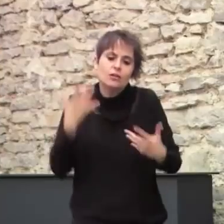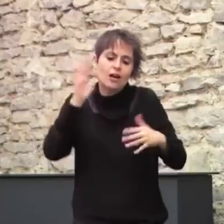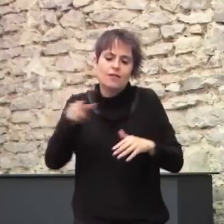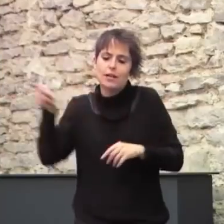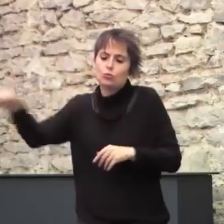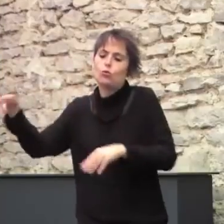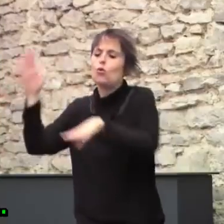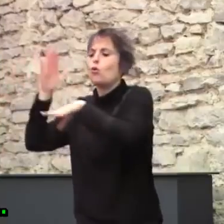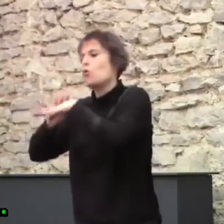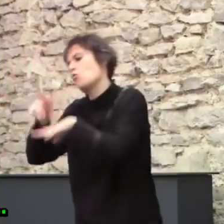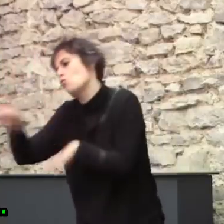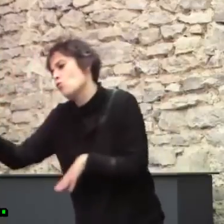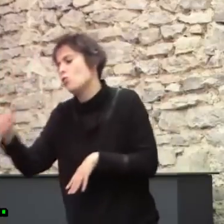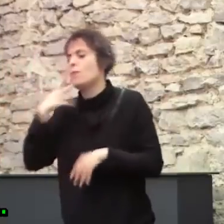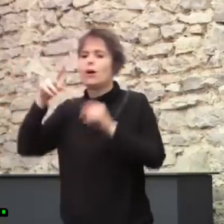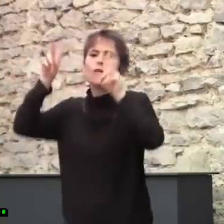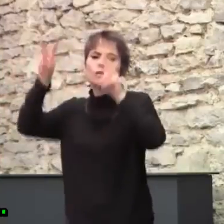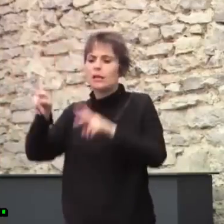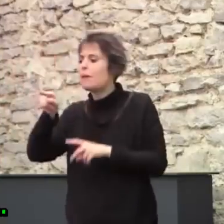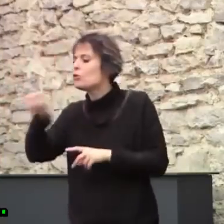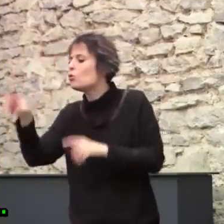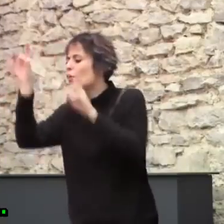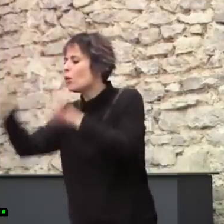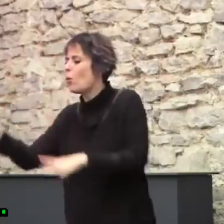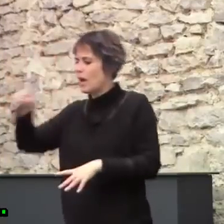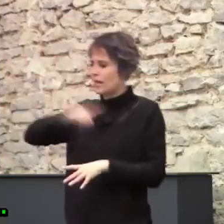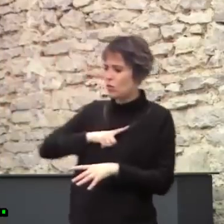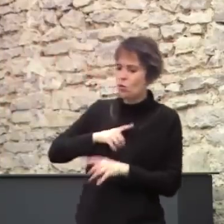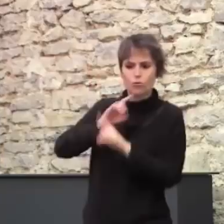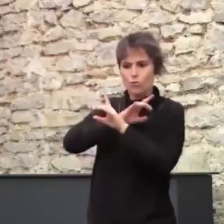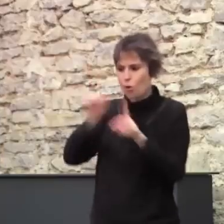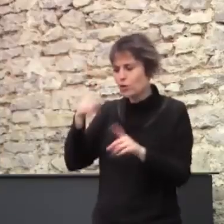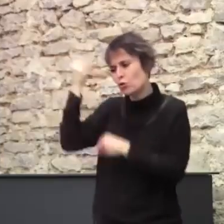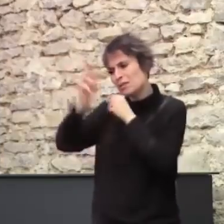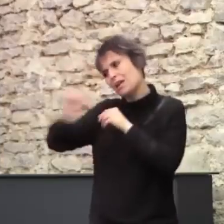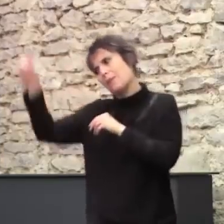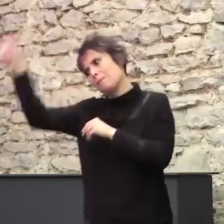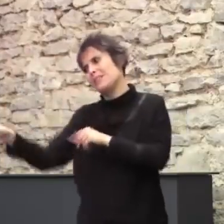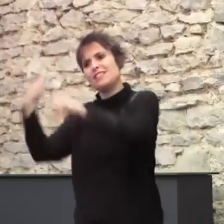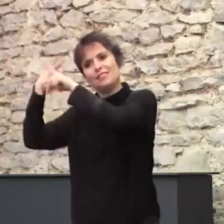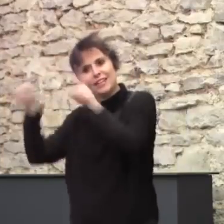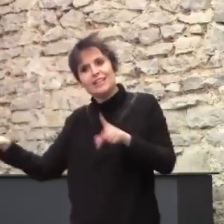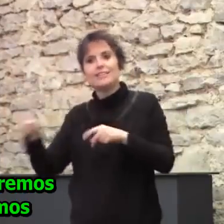cargamos al otro de reproches, ¿no? Por ejemplo, este tema de no eres como yo creía que eras.